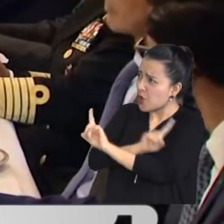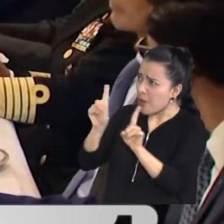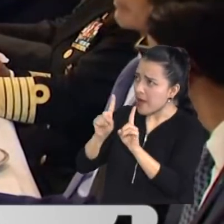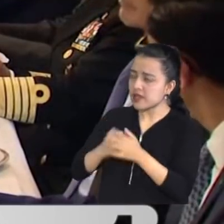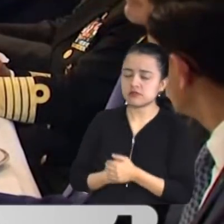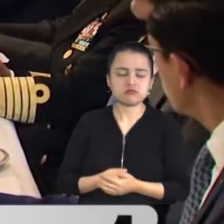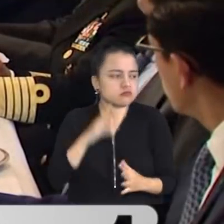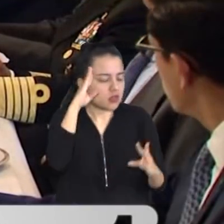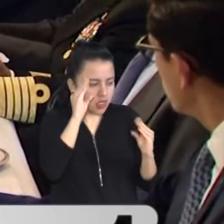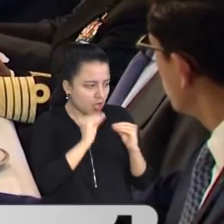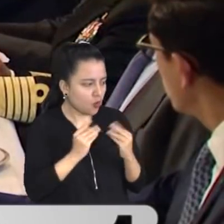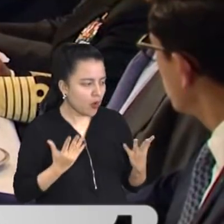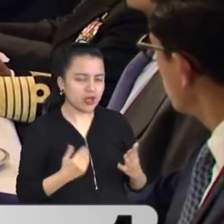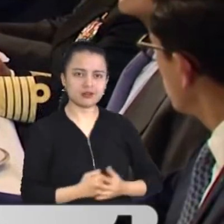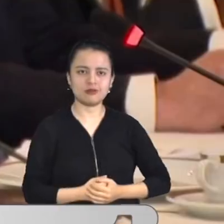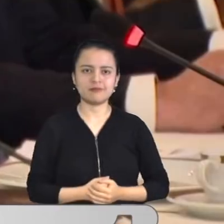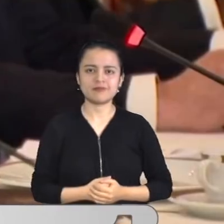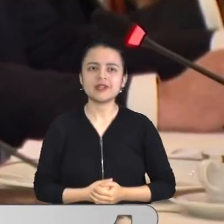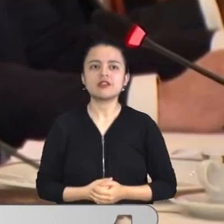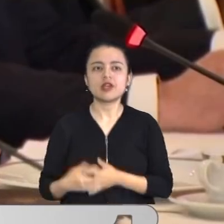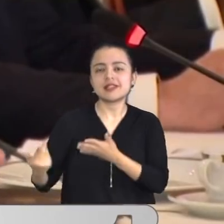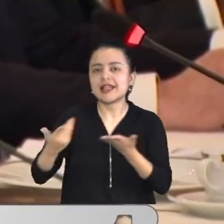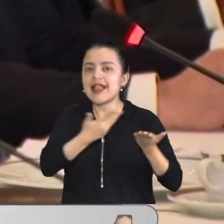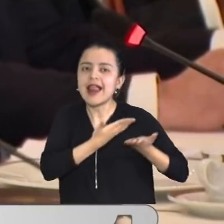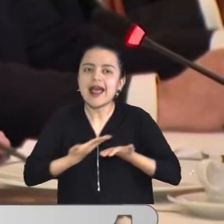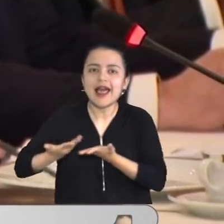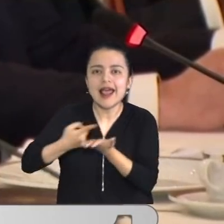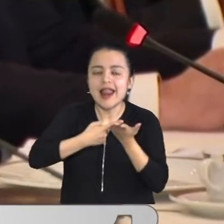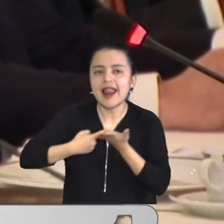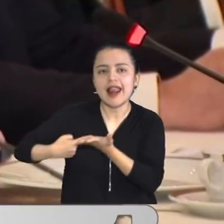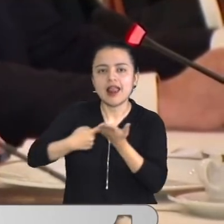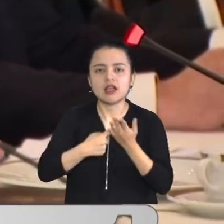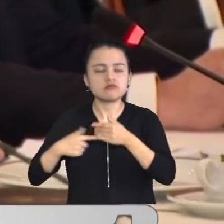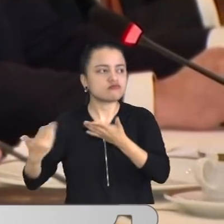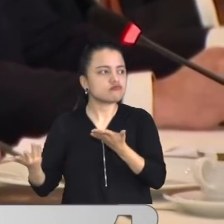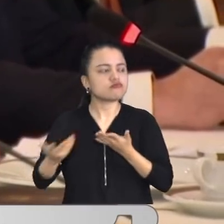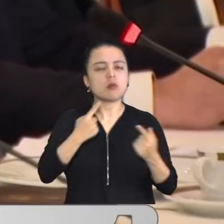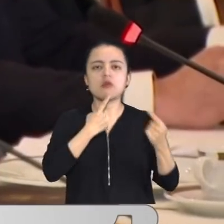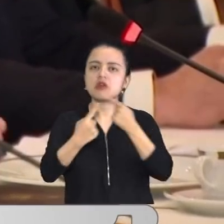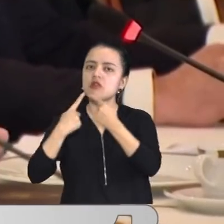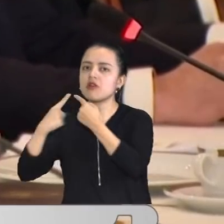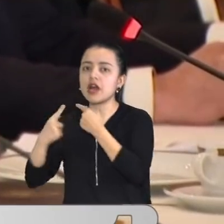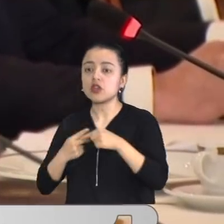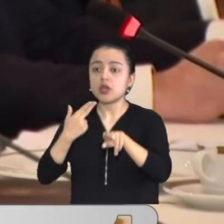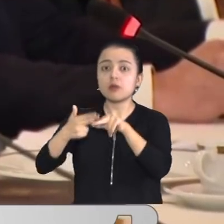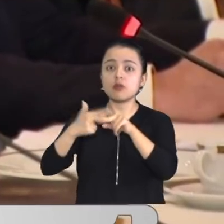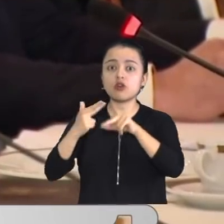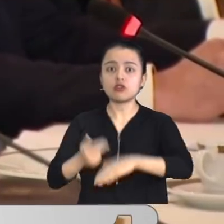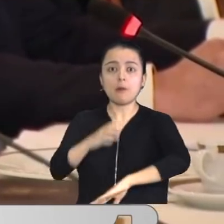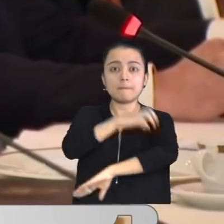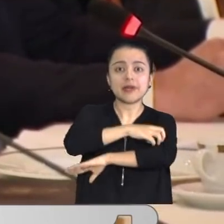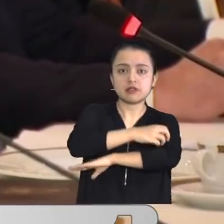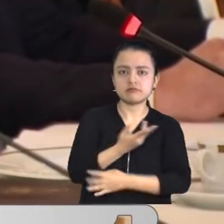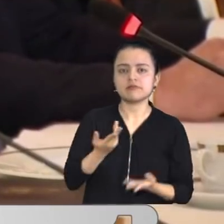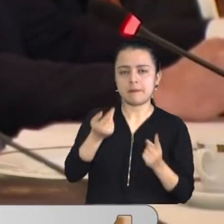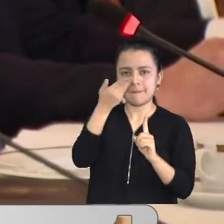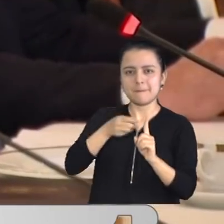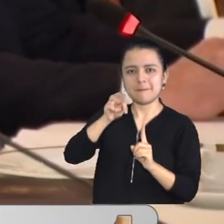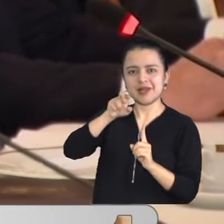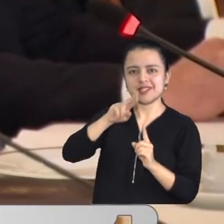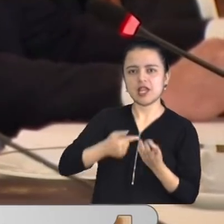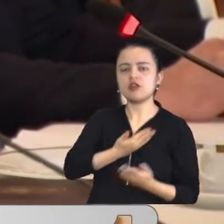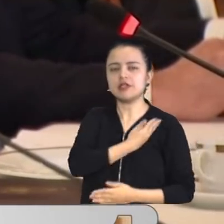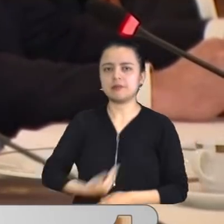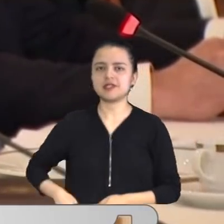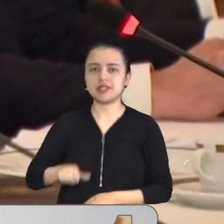poderosos carteles. Blinken encabezará la delegación de Estados Unidos y se reunirá con el canciller de México, Marcelo Ebrard, y el presidente